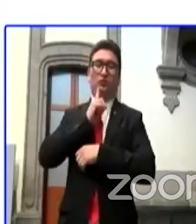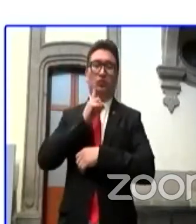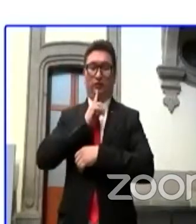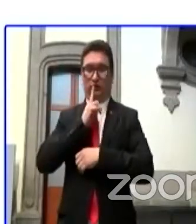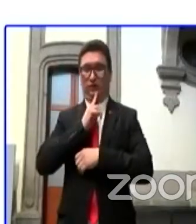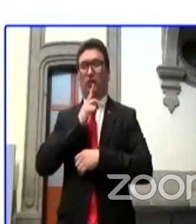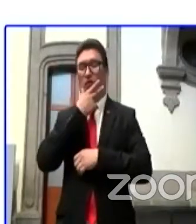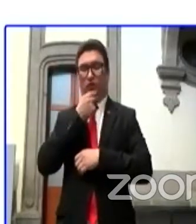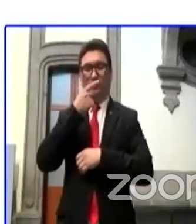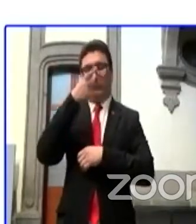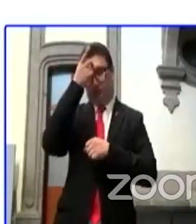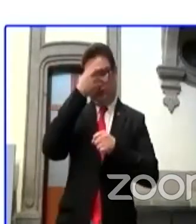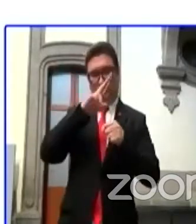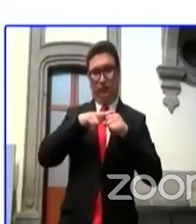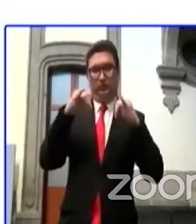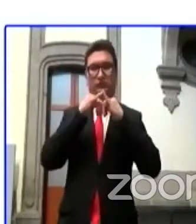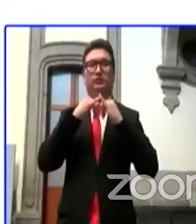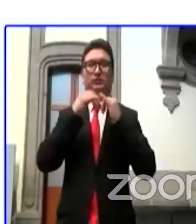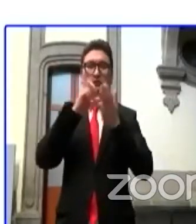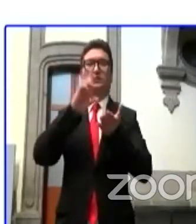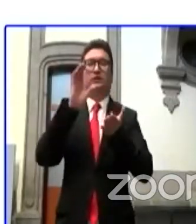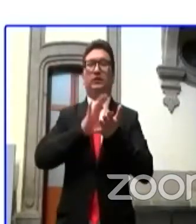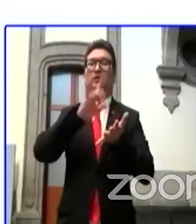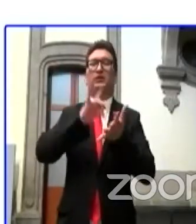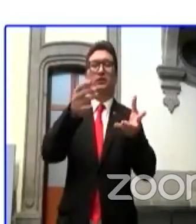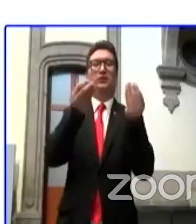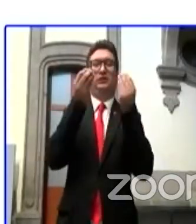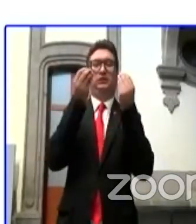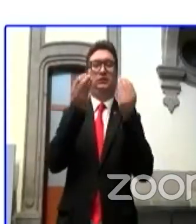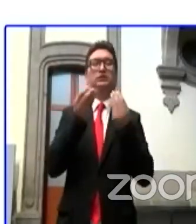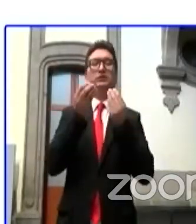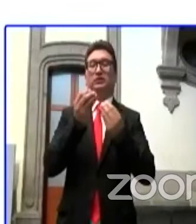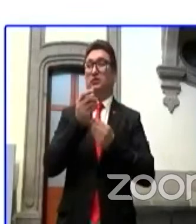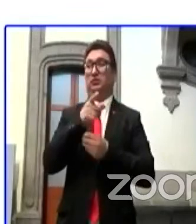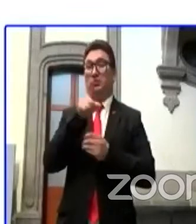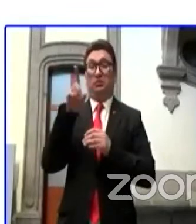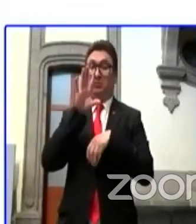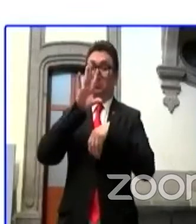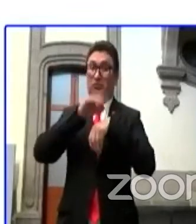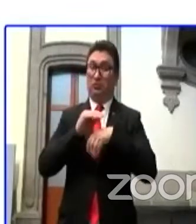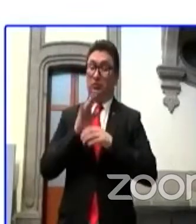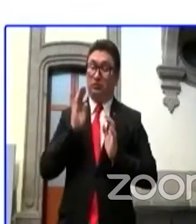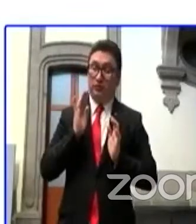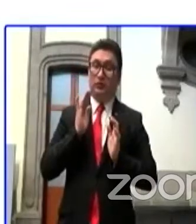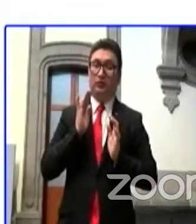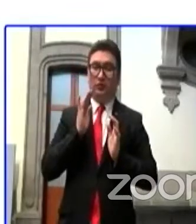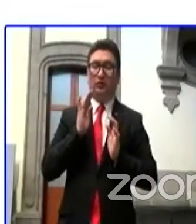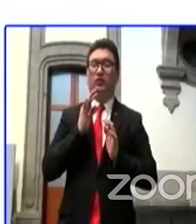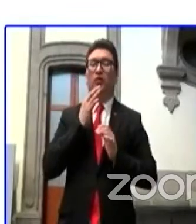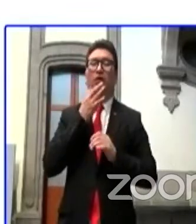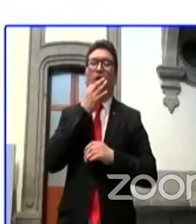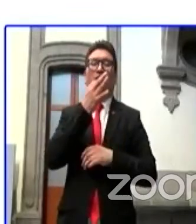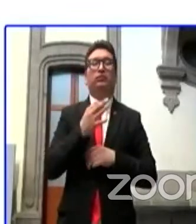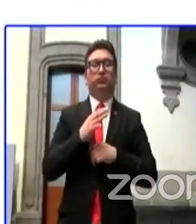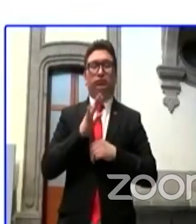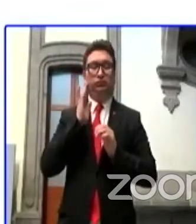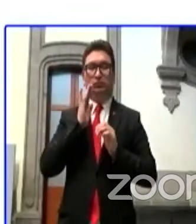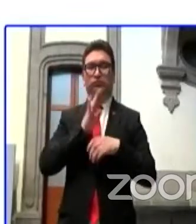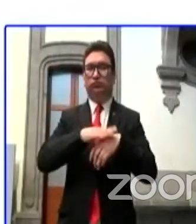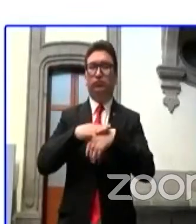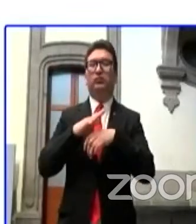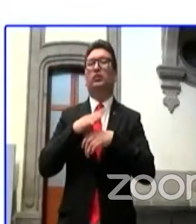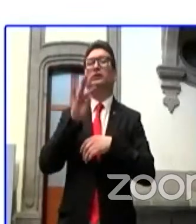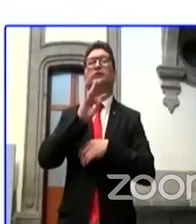institutos. De verdad, muchísimas, muchísimas gracias. Solo si me lo permiten, como un comentario al pie, y yo sé que a lo mejor es